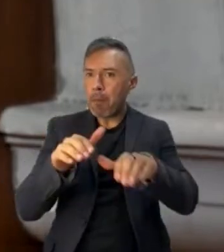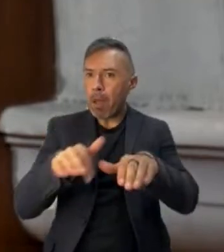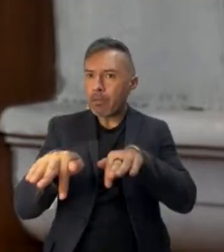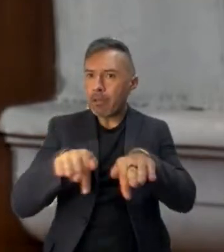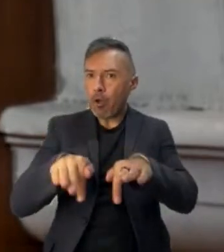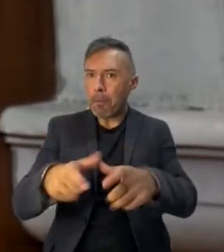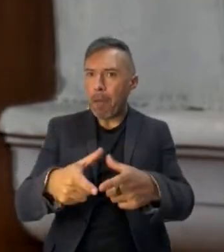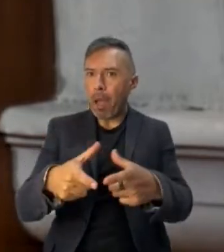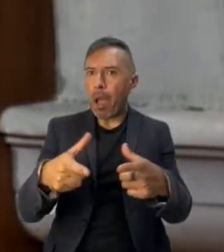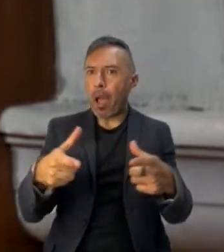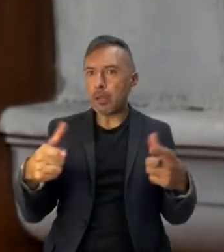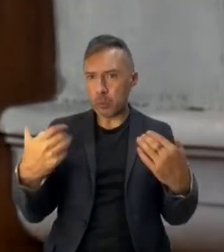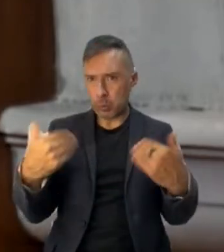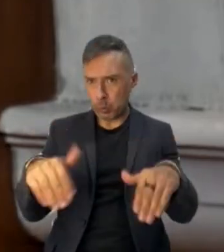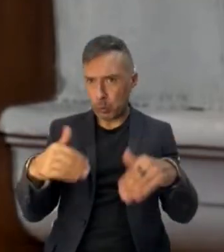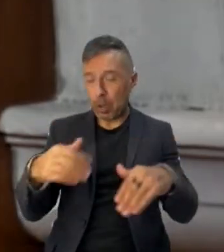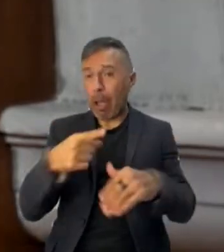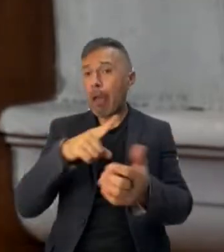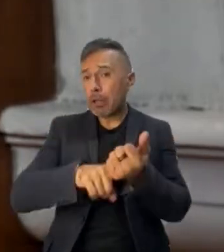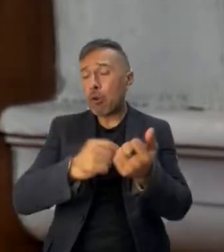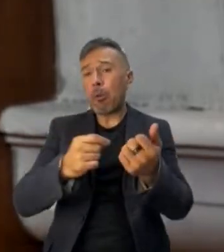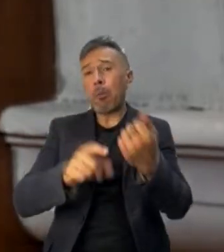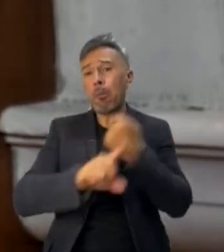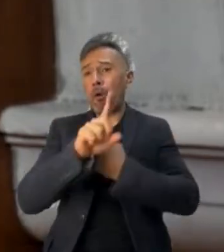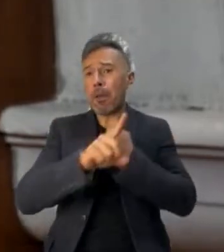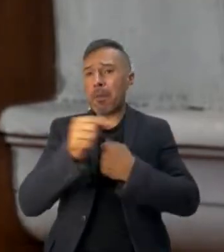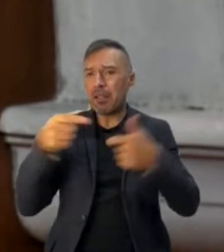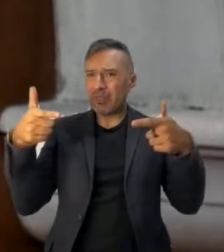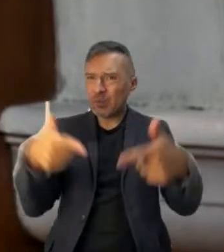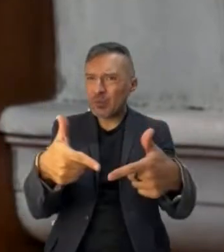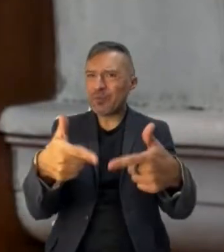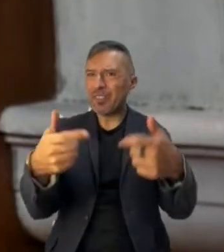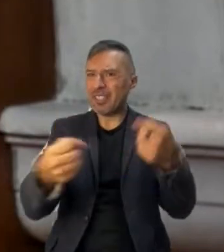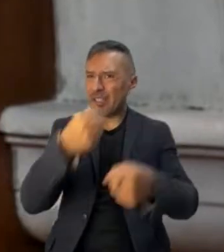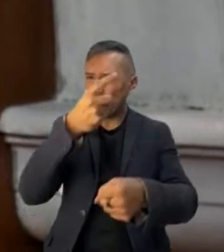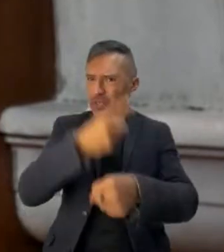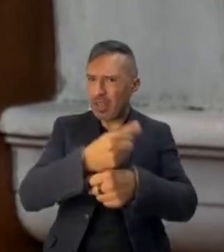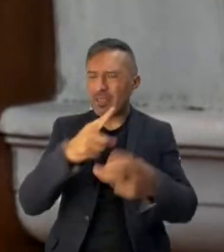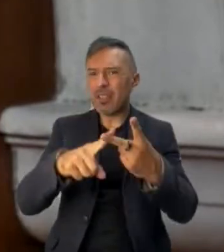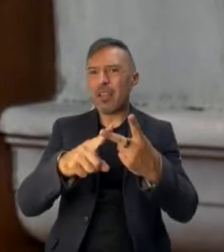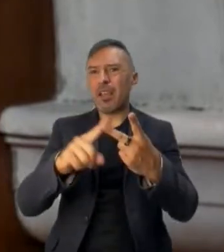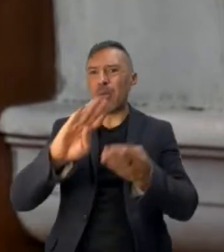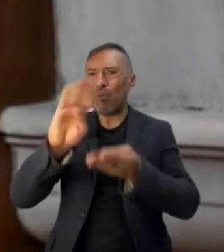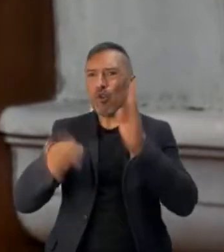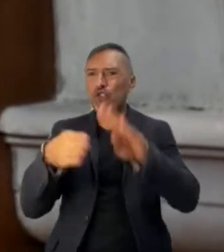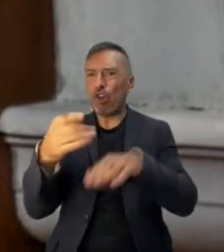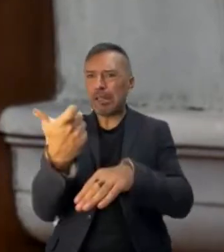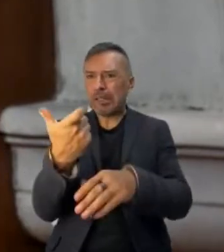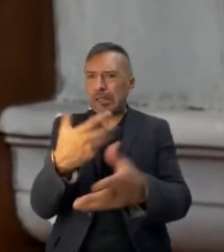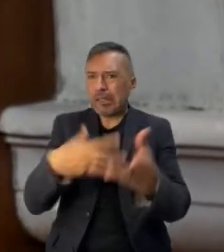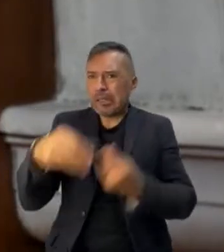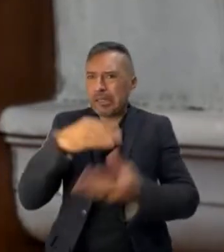la inseguridad, la crisis financiera global y el propio COVID. Ahora,